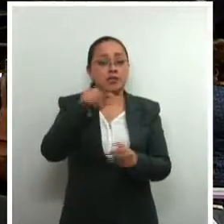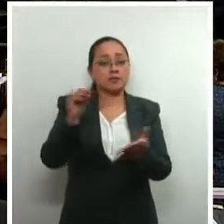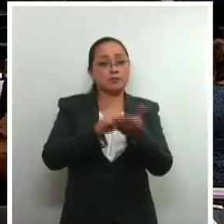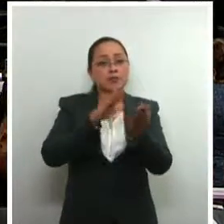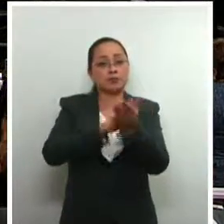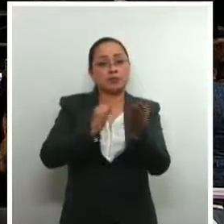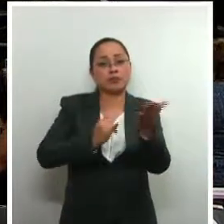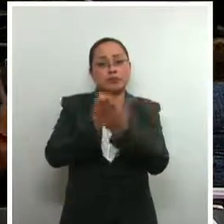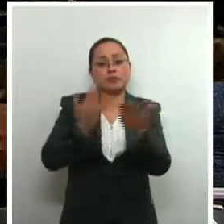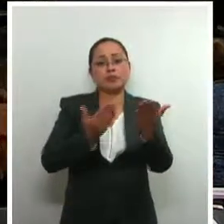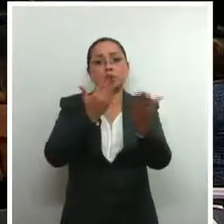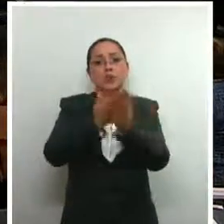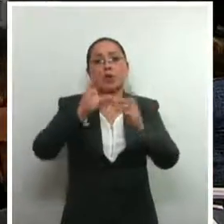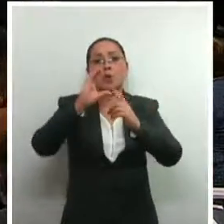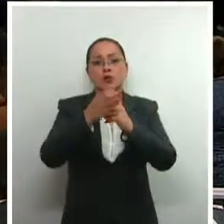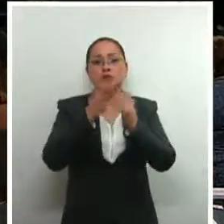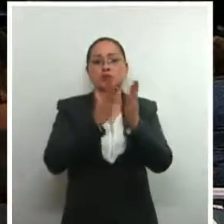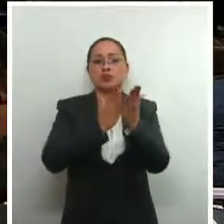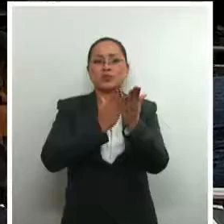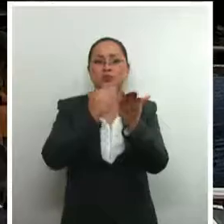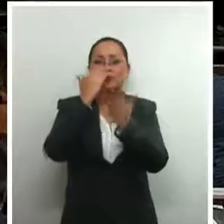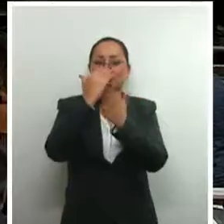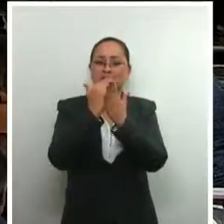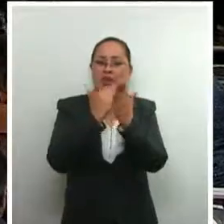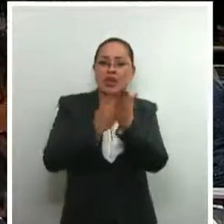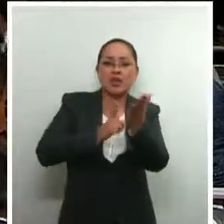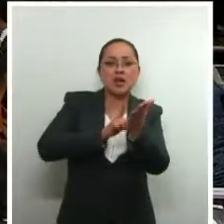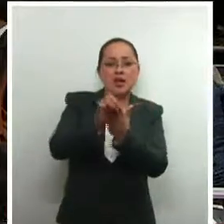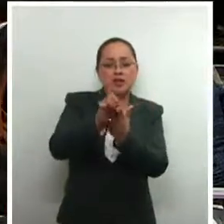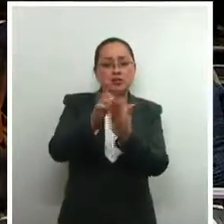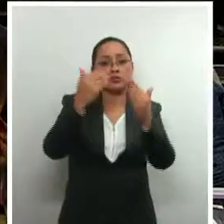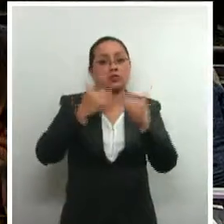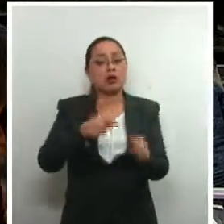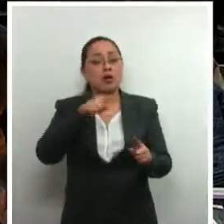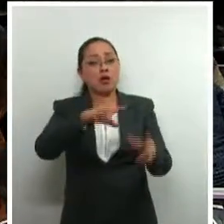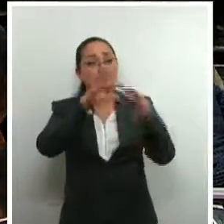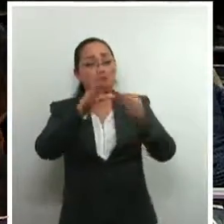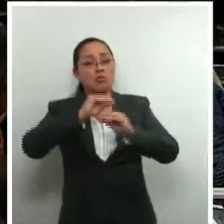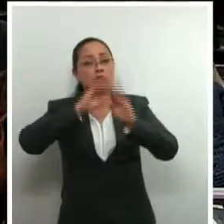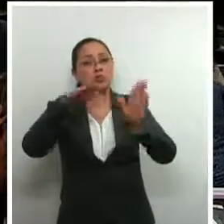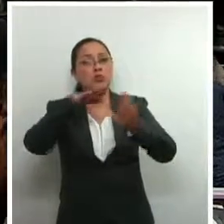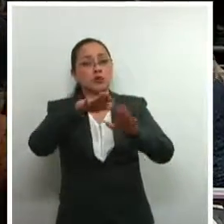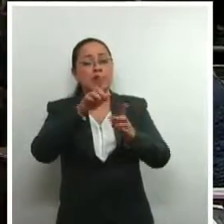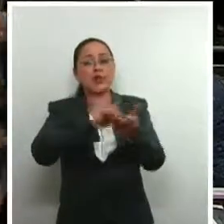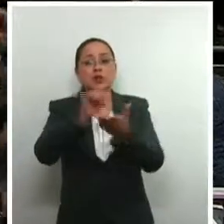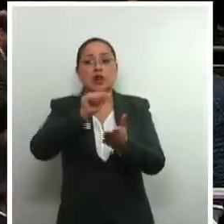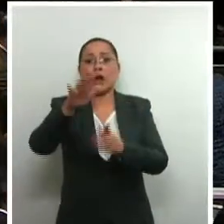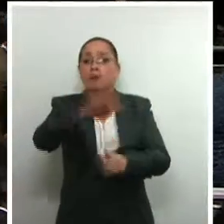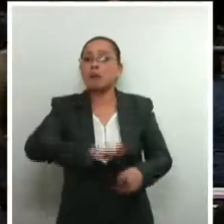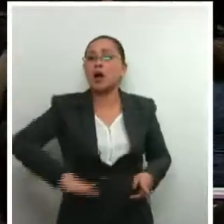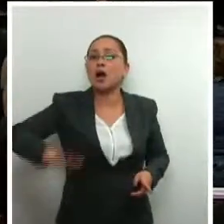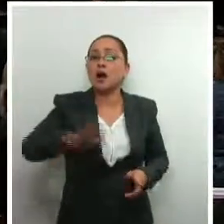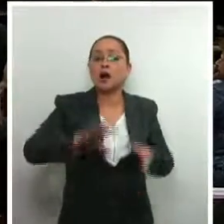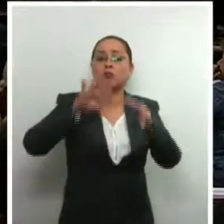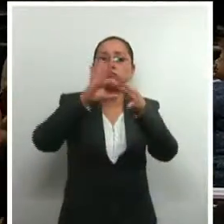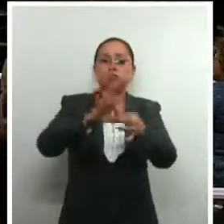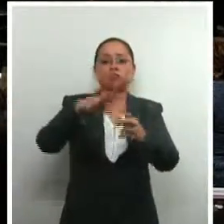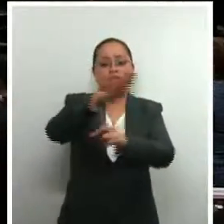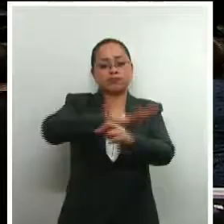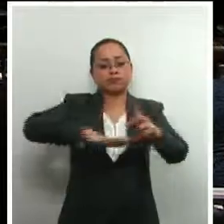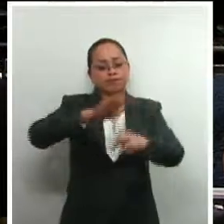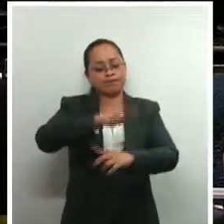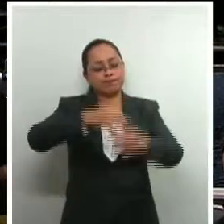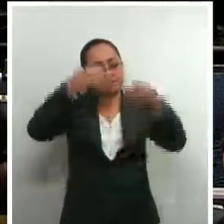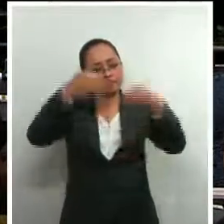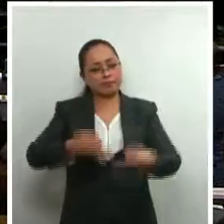del dictamen de la Comisión de Cartas de Derechos, el cual asegura el derecho al espacio público, a un hábitat